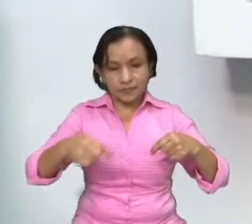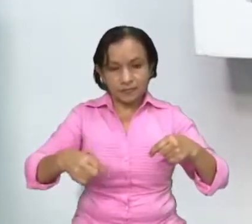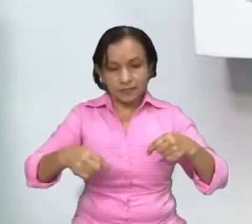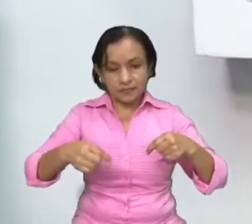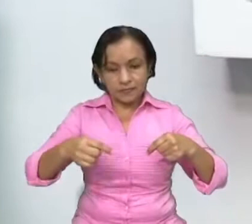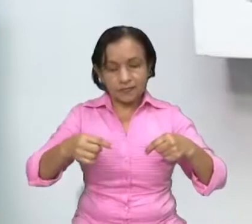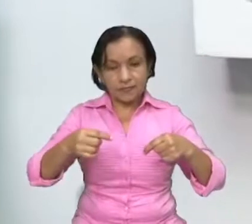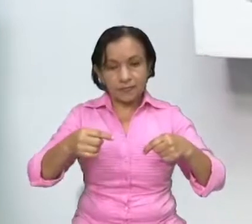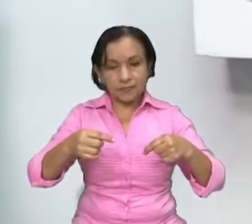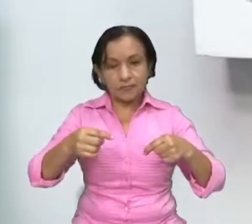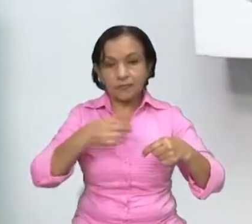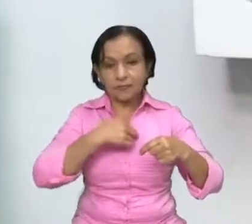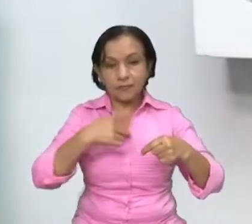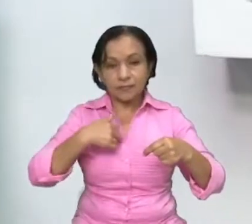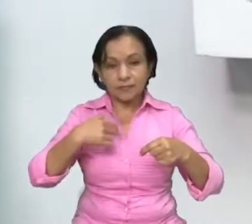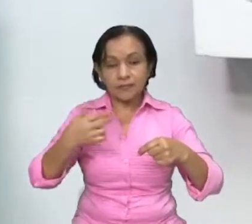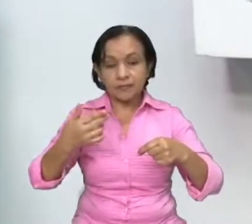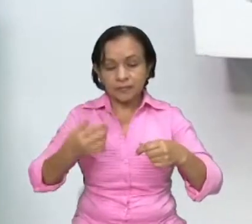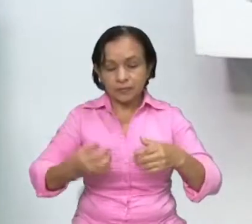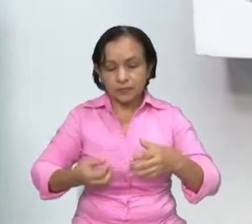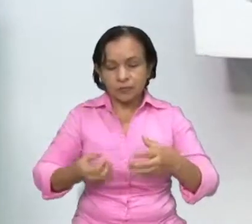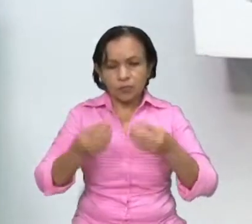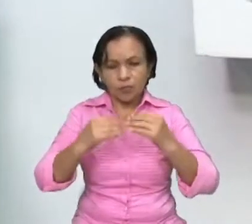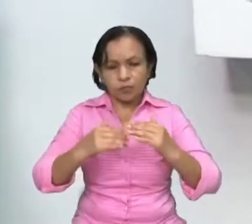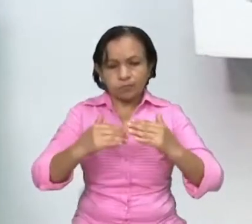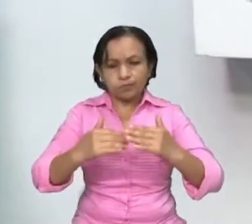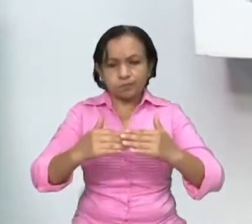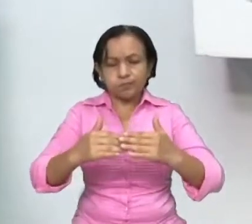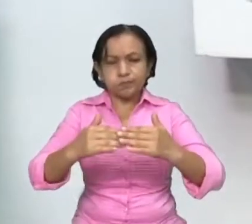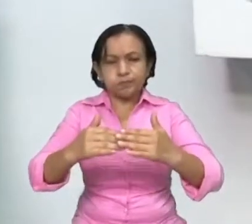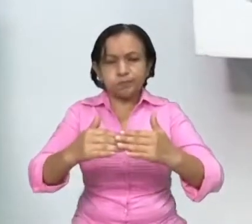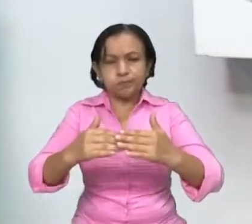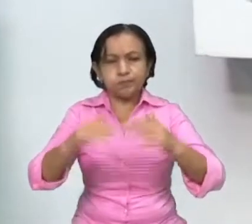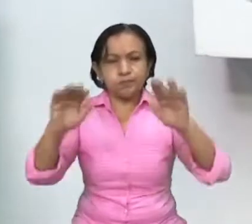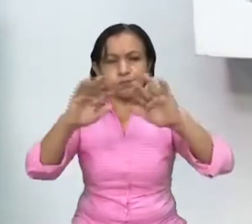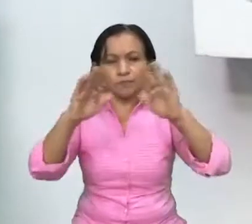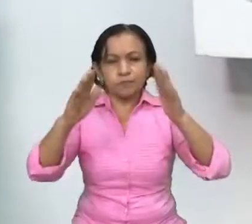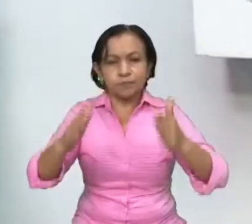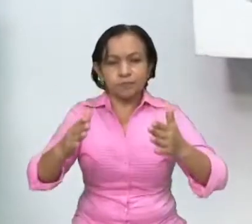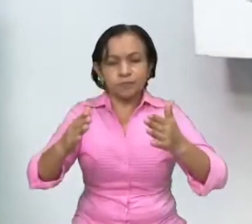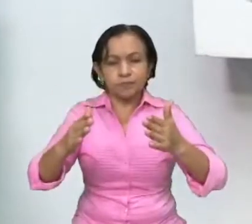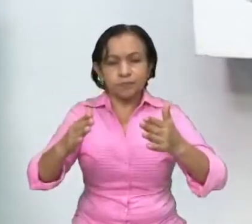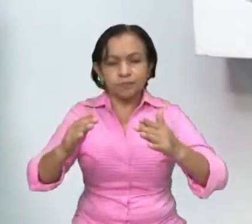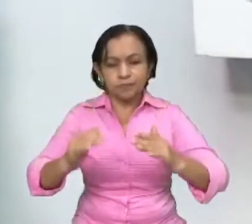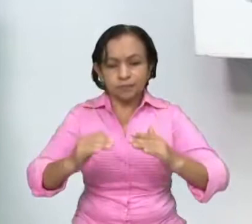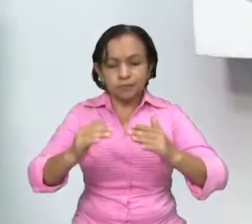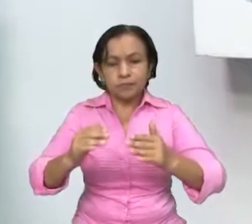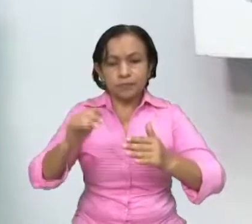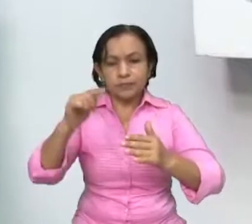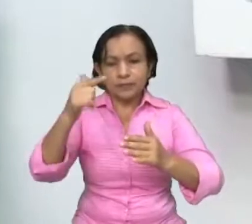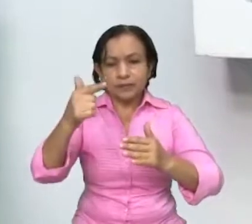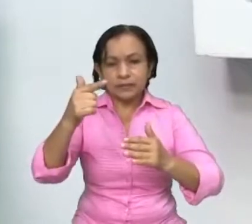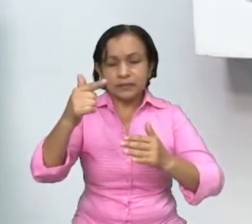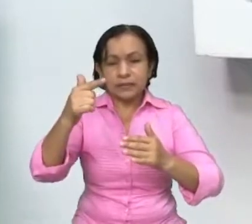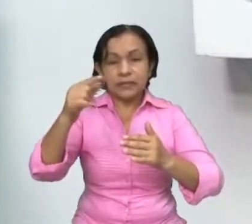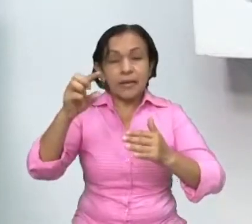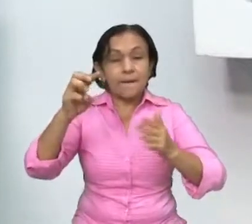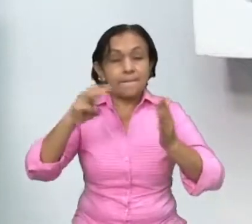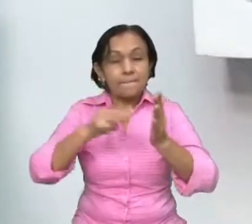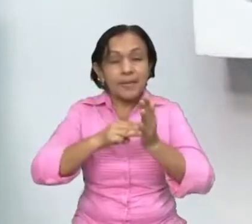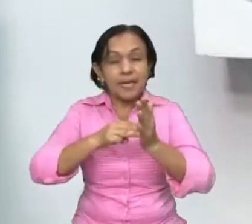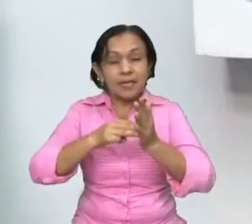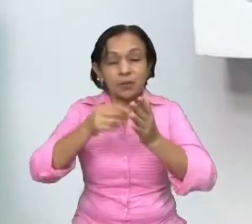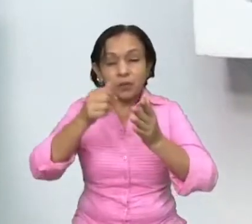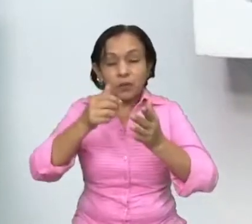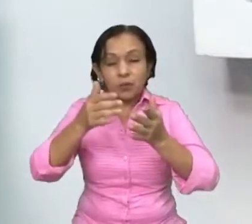el tumor estaba provocando mucho líquido amniótico y a la paciente le retiramos del abdomen 7.000 cc de líquido.